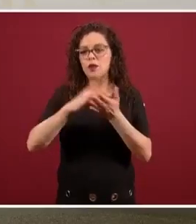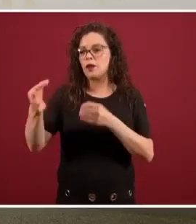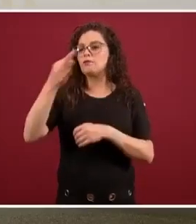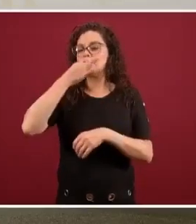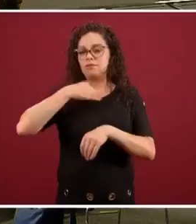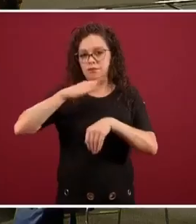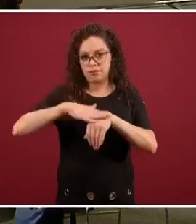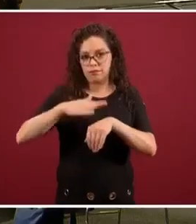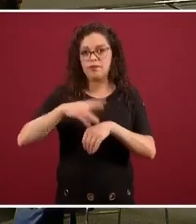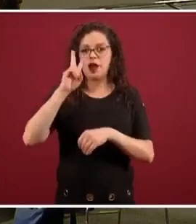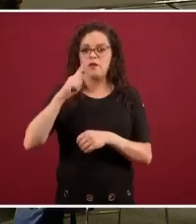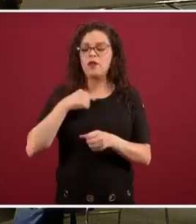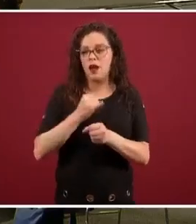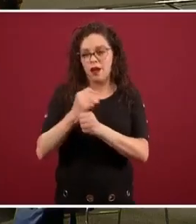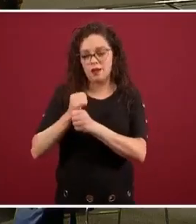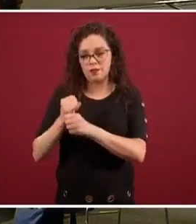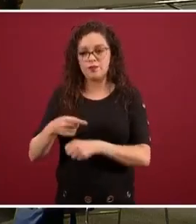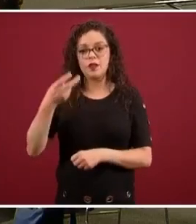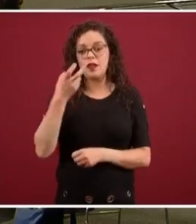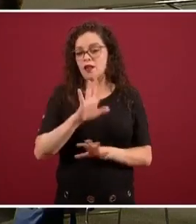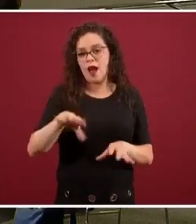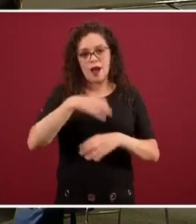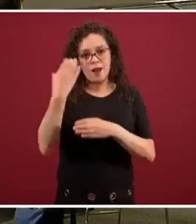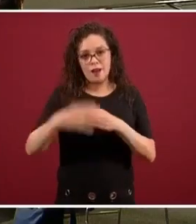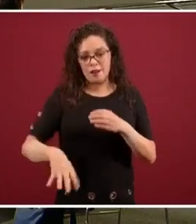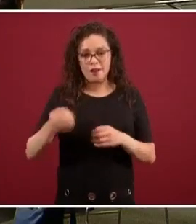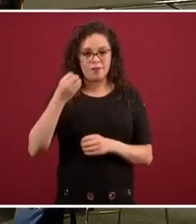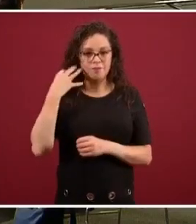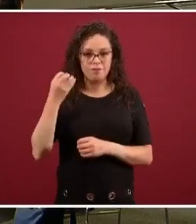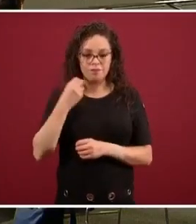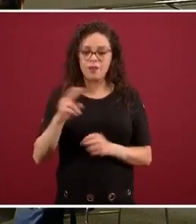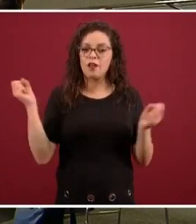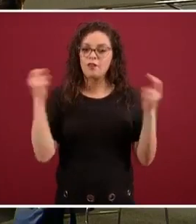Aquí terminamos, se acaba la conferencia de prensa. Nos vemos